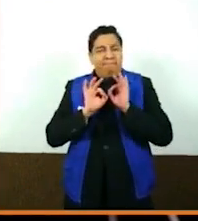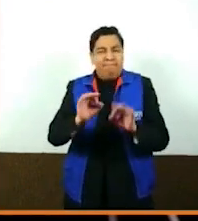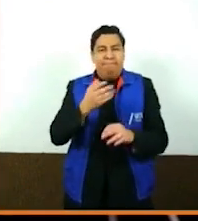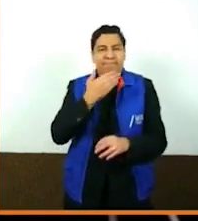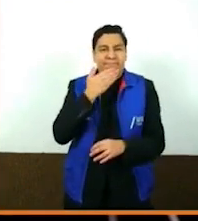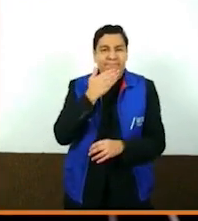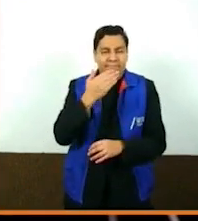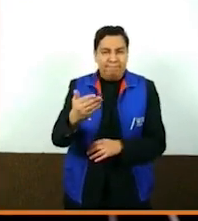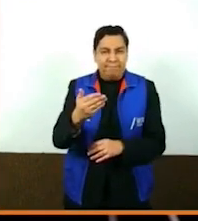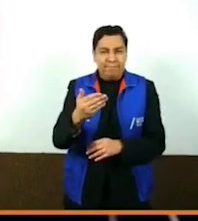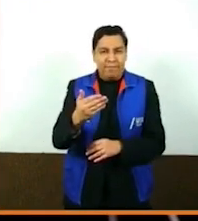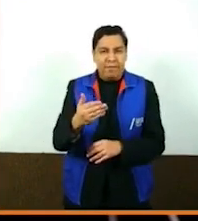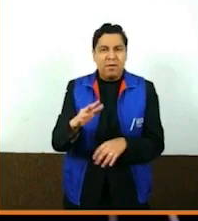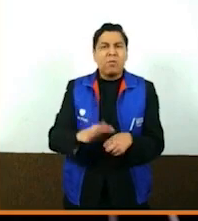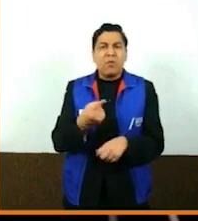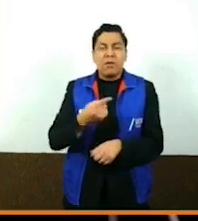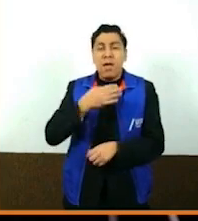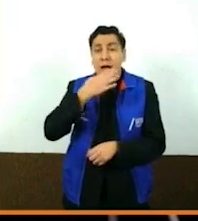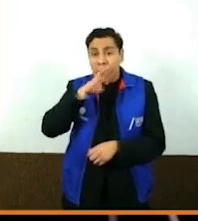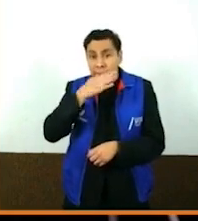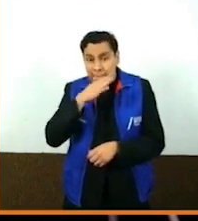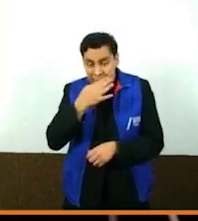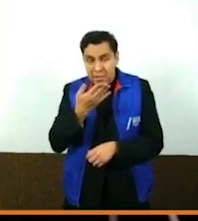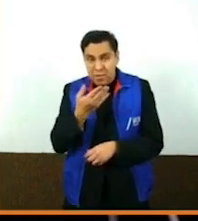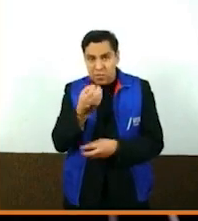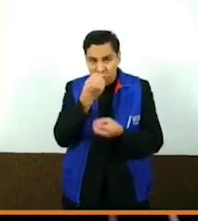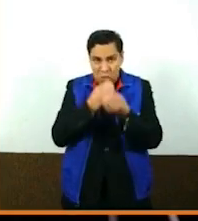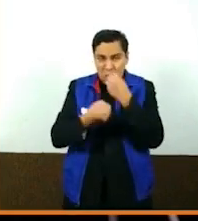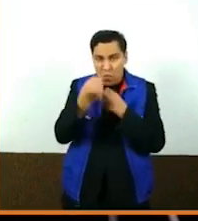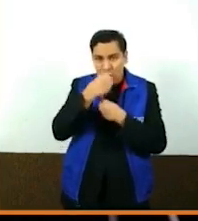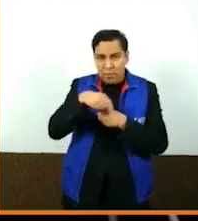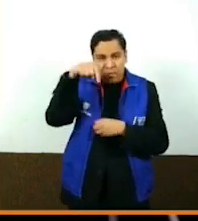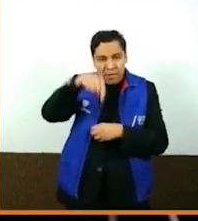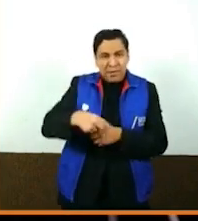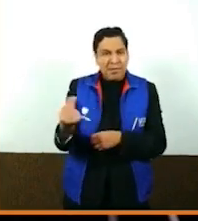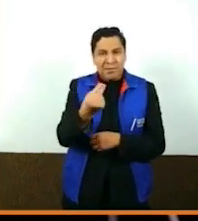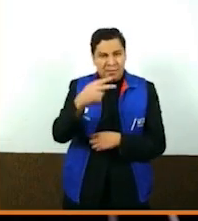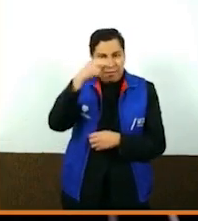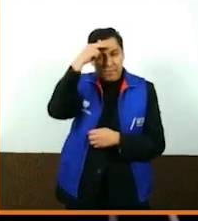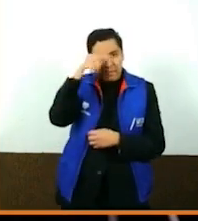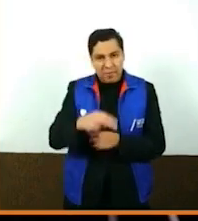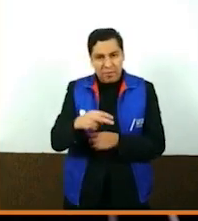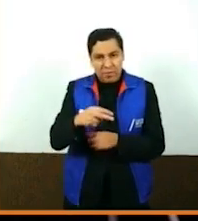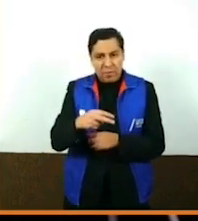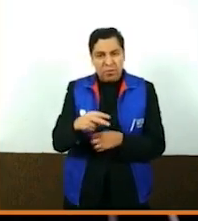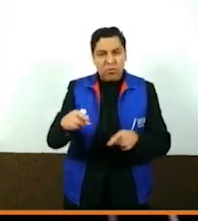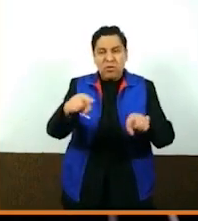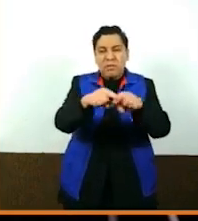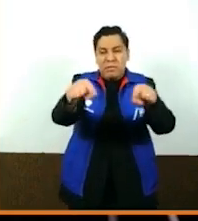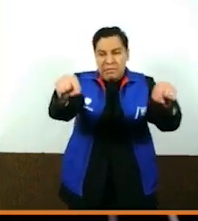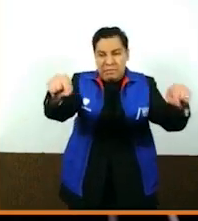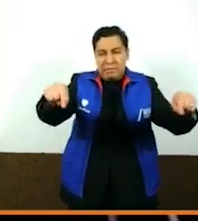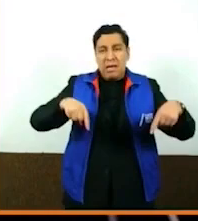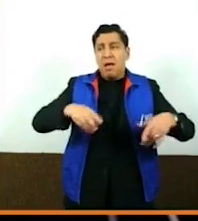porque vamos a lograr producir el alimento que requiere nuestro país con menos tierra, con menor uso de agua y